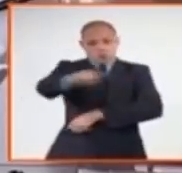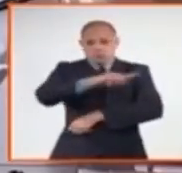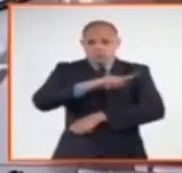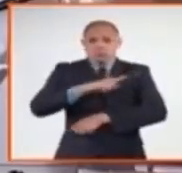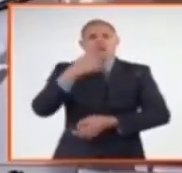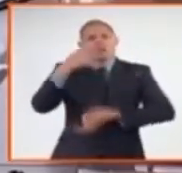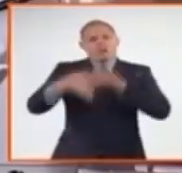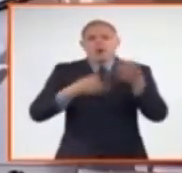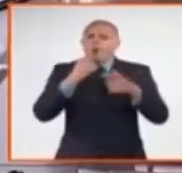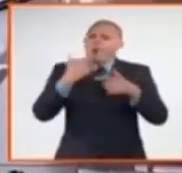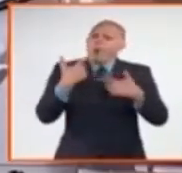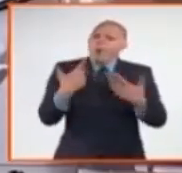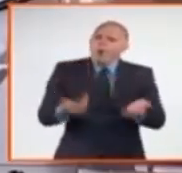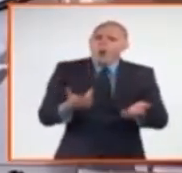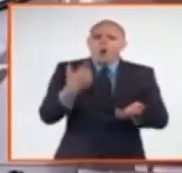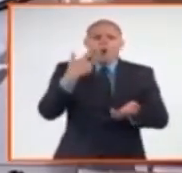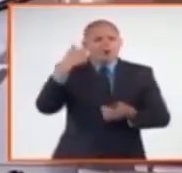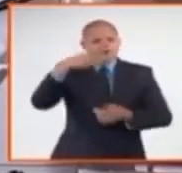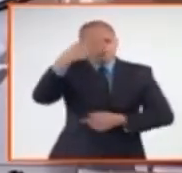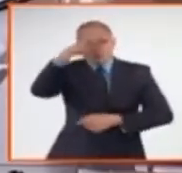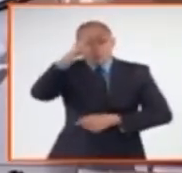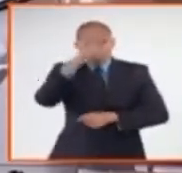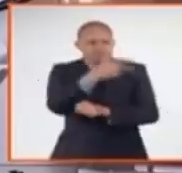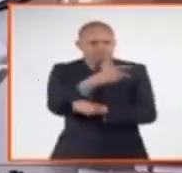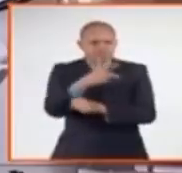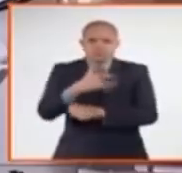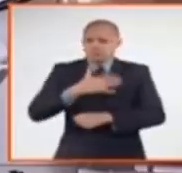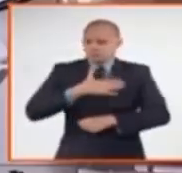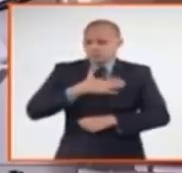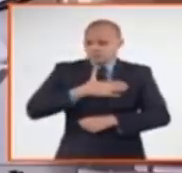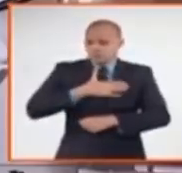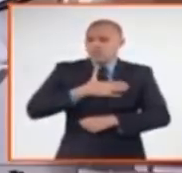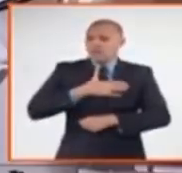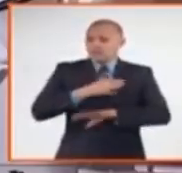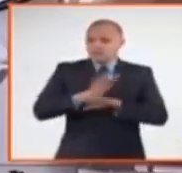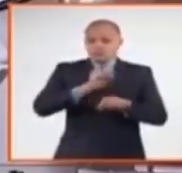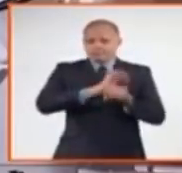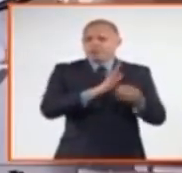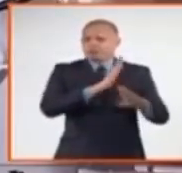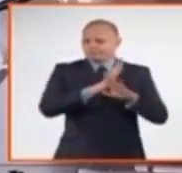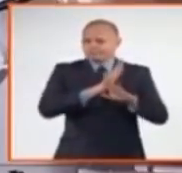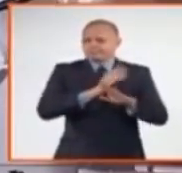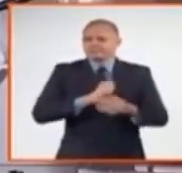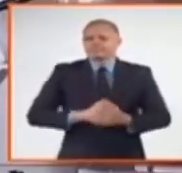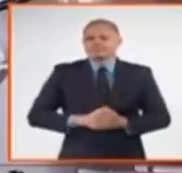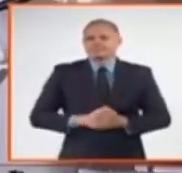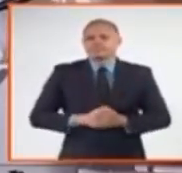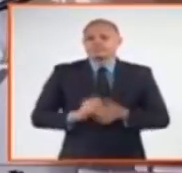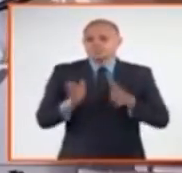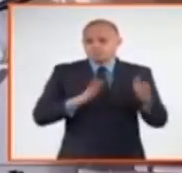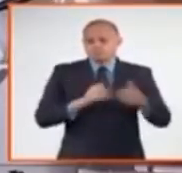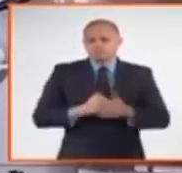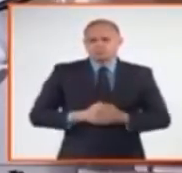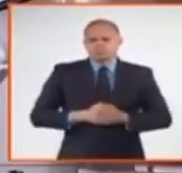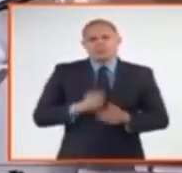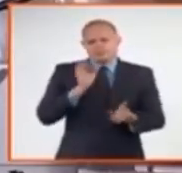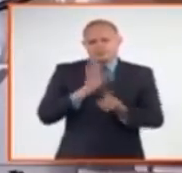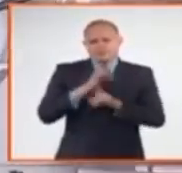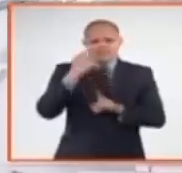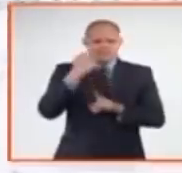la vacuna cubana controlado y 19 el rey no era hay un gráfico que ilustra